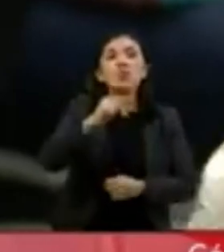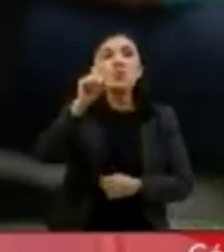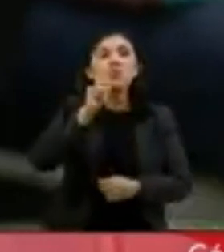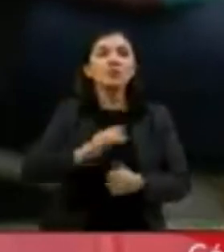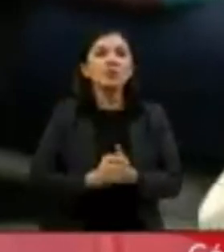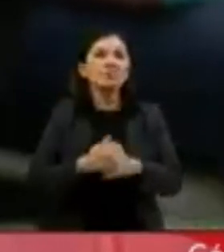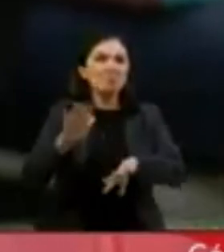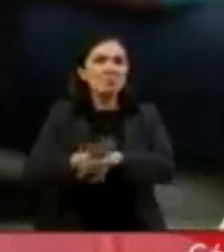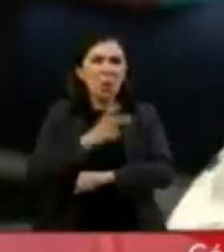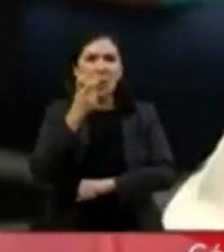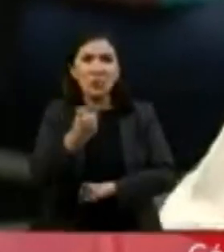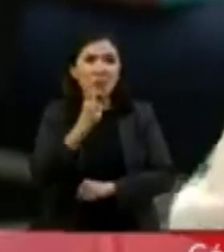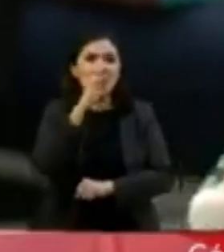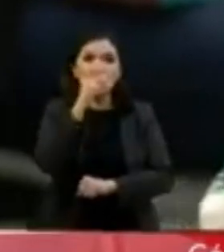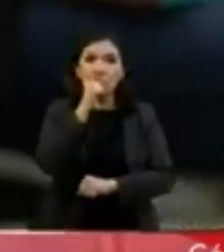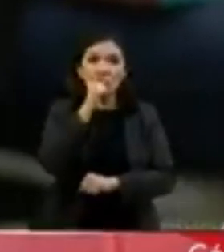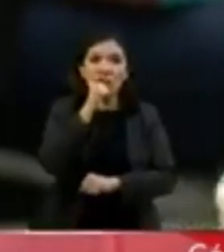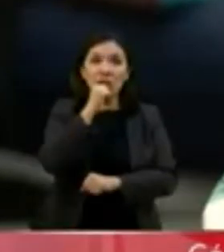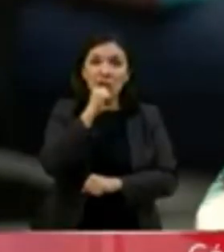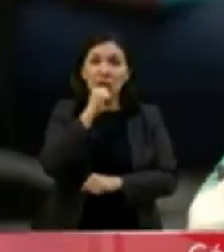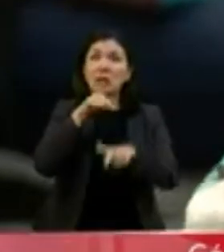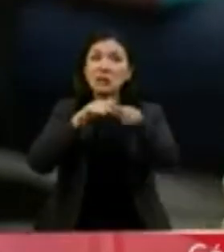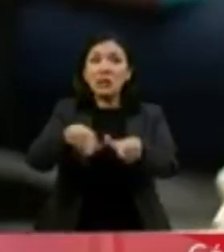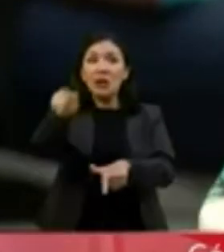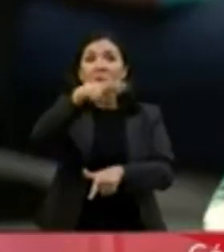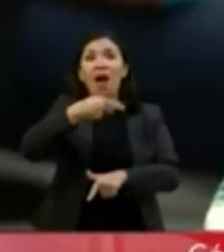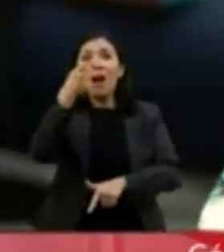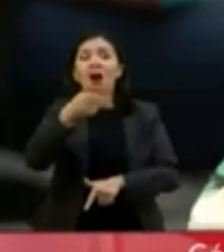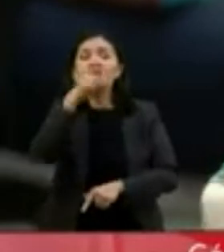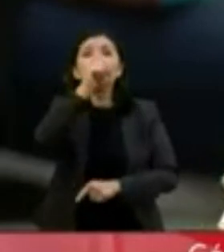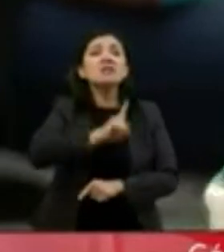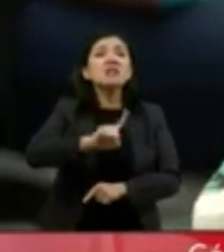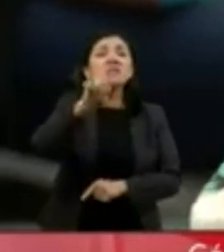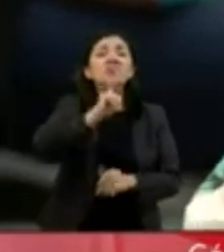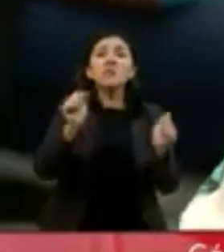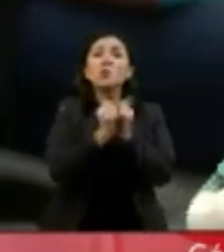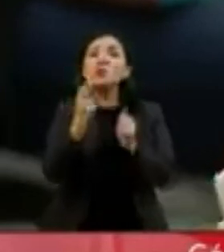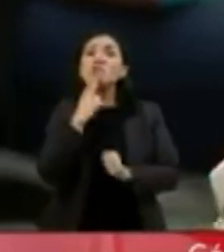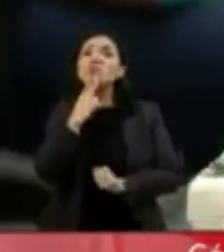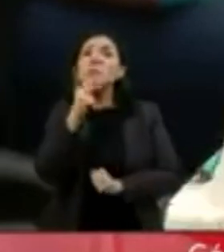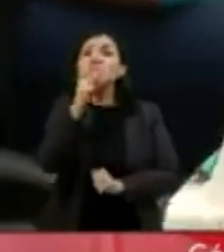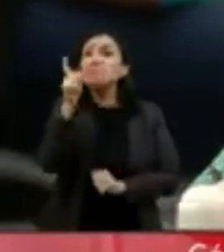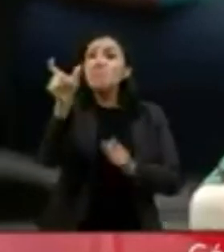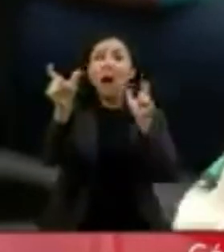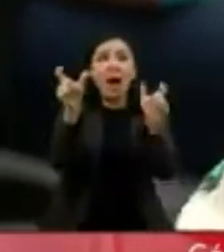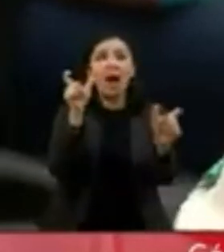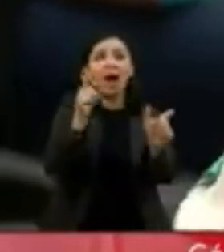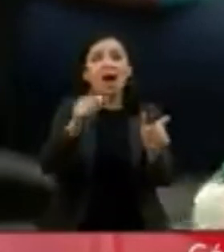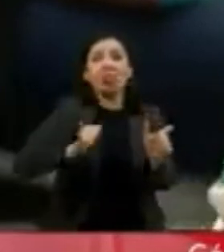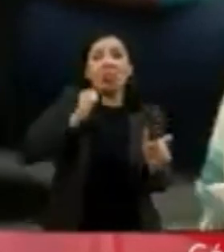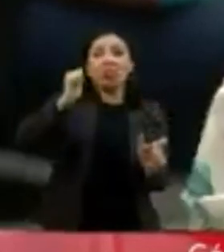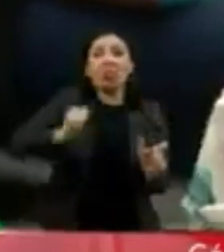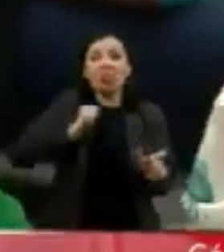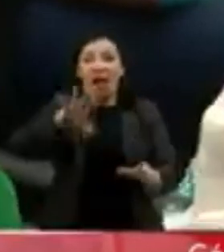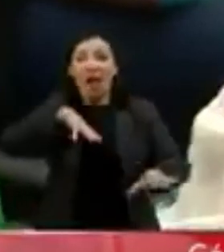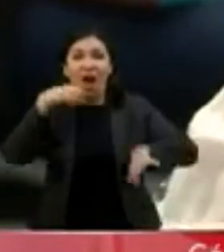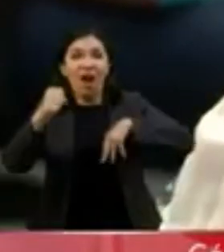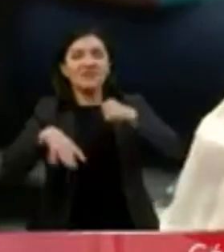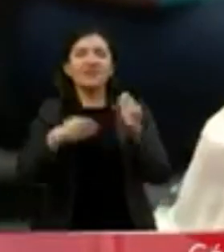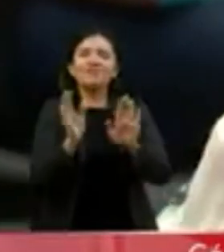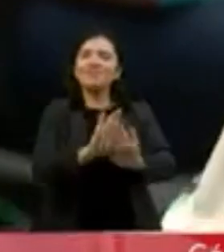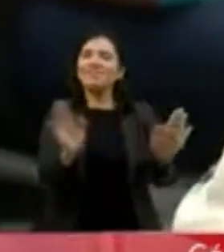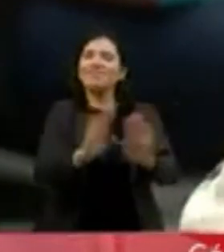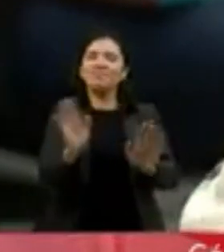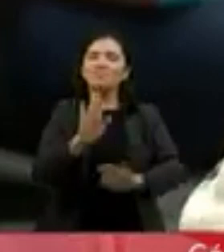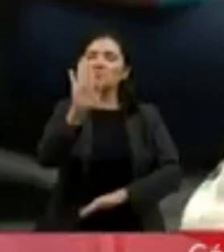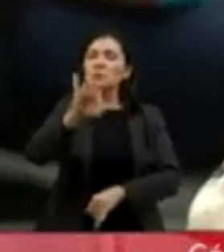por eso no podemos permitir que ustedes falsen y utilicen los términos a contentillo y cuando quieren Y por último señora